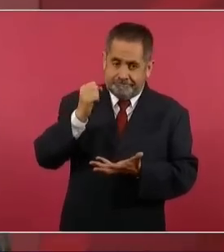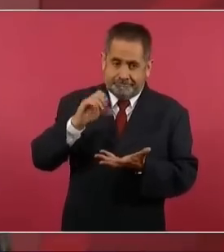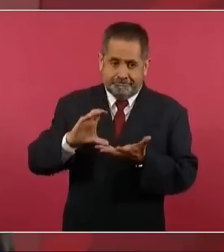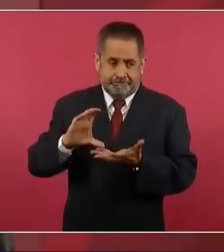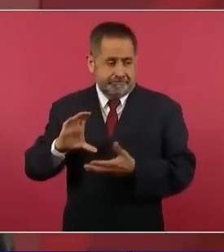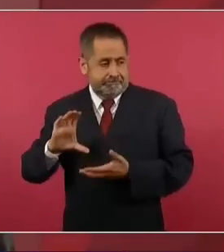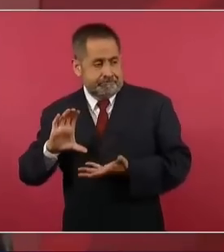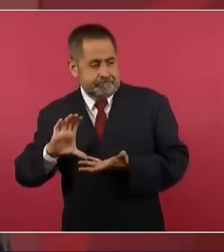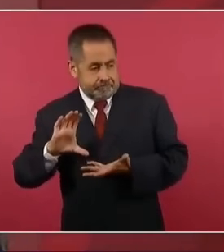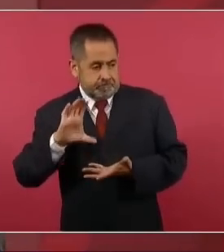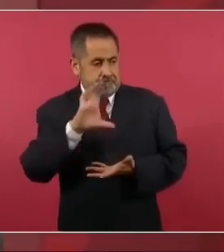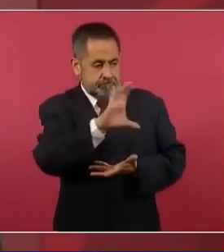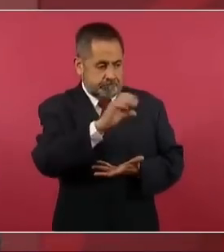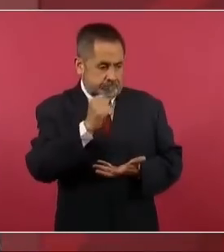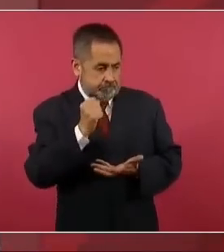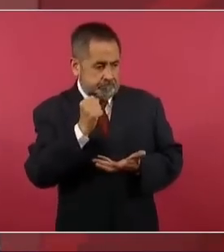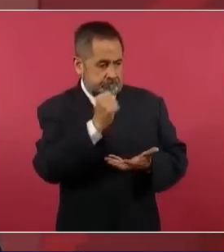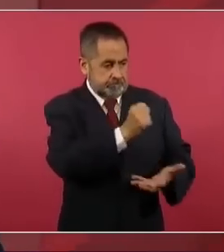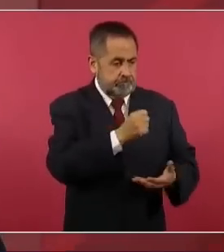por